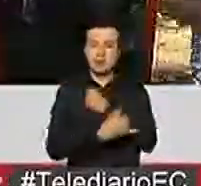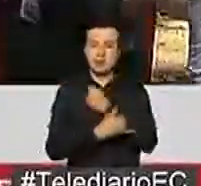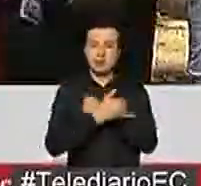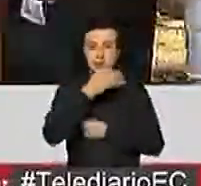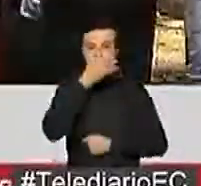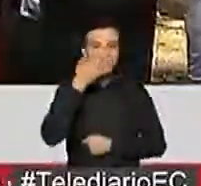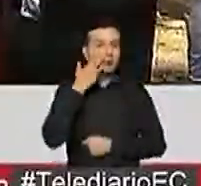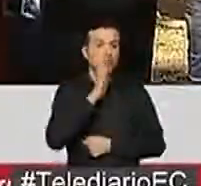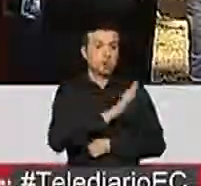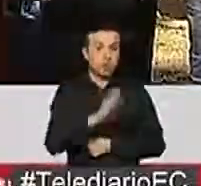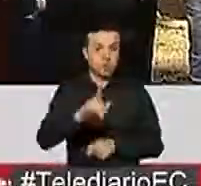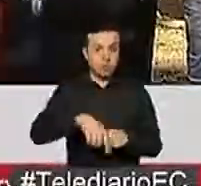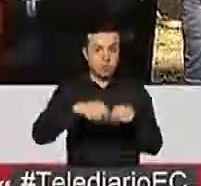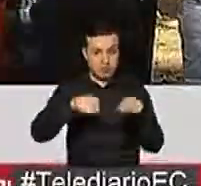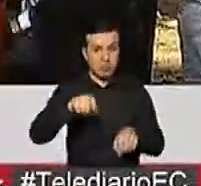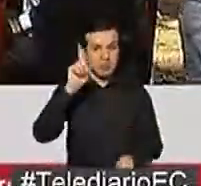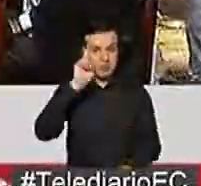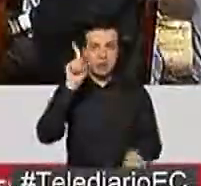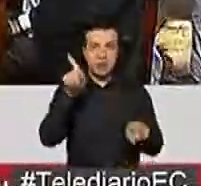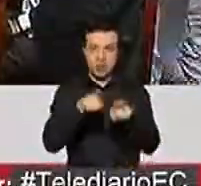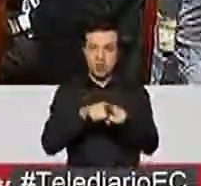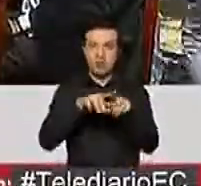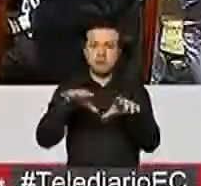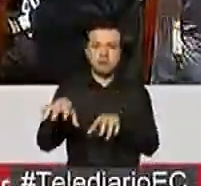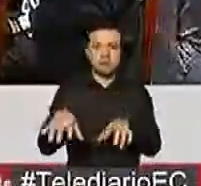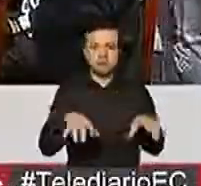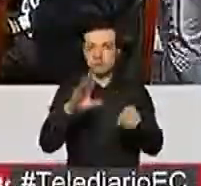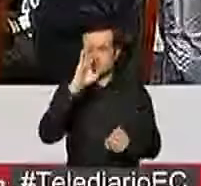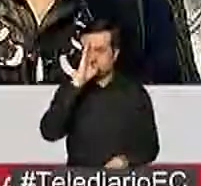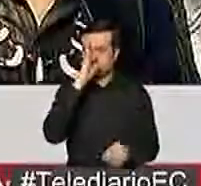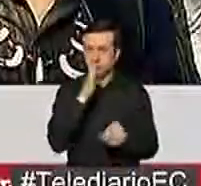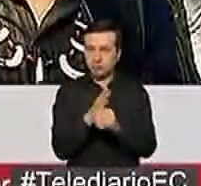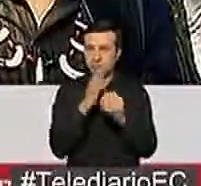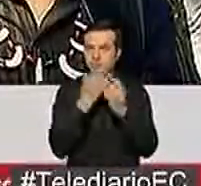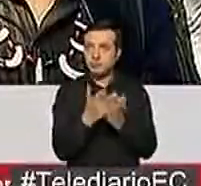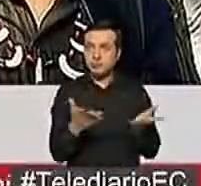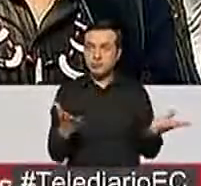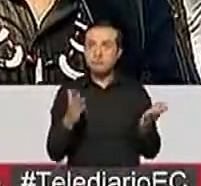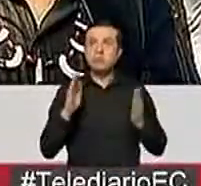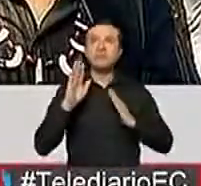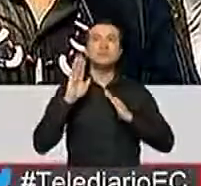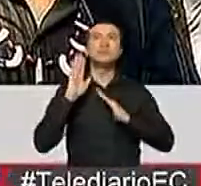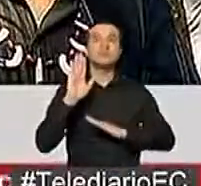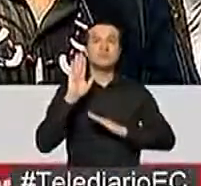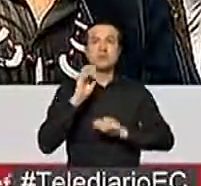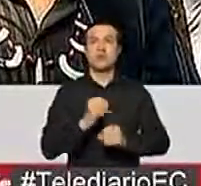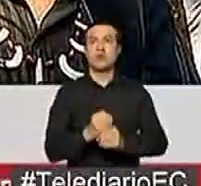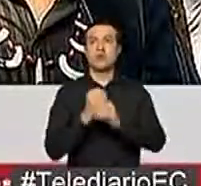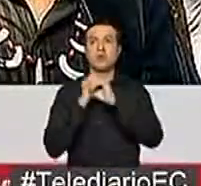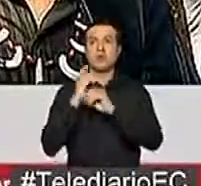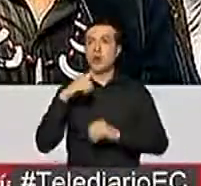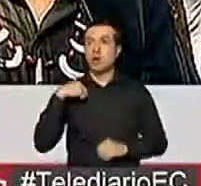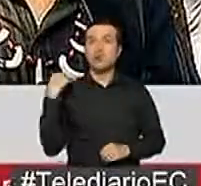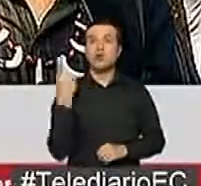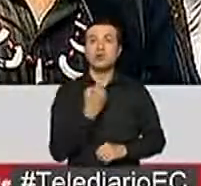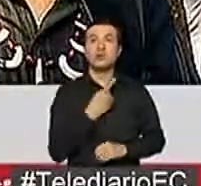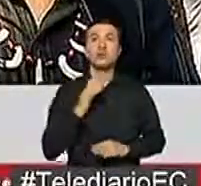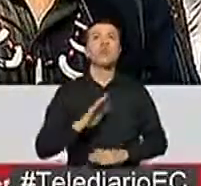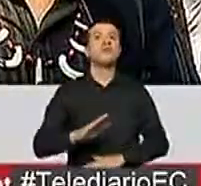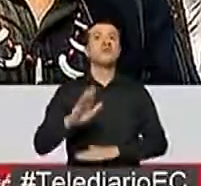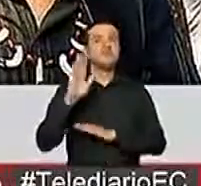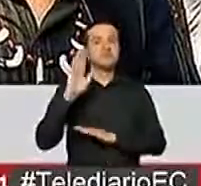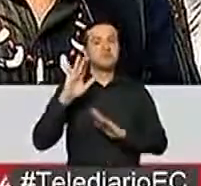sus firmas se comprometieron a conjugar acciones por un objetivo común. Un pacto que nos obliga, nos compromete y nos